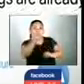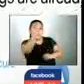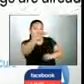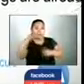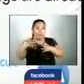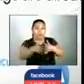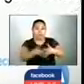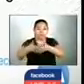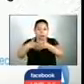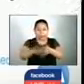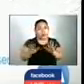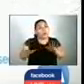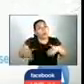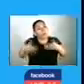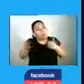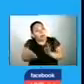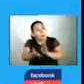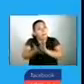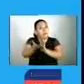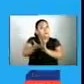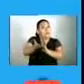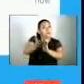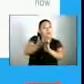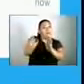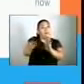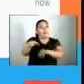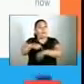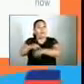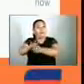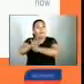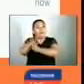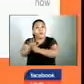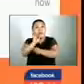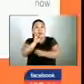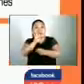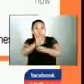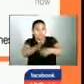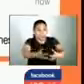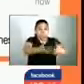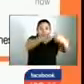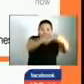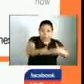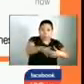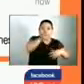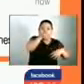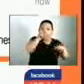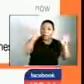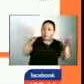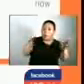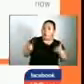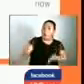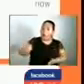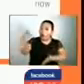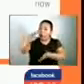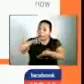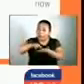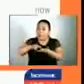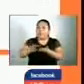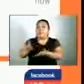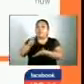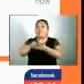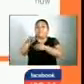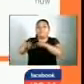y de un aumento impulsado por la pandemia sostienen expertos la firma remarcó que quiere reiniciarse después de años de